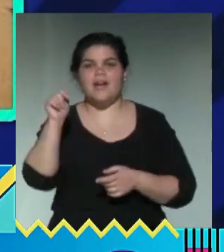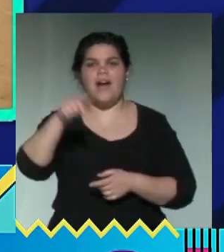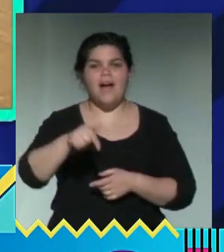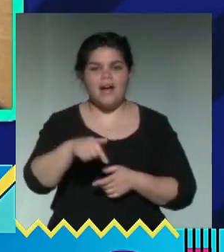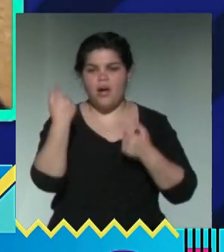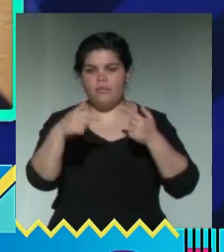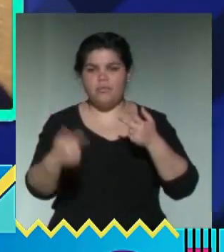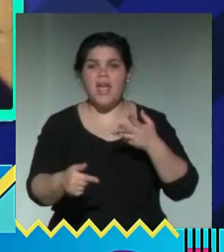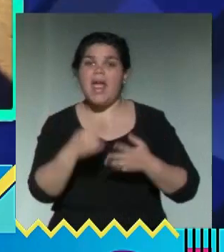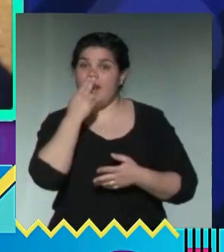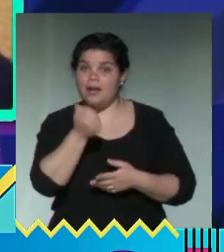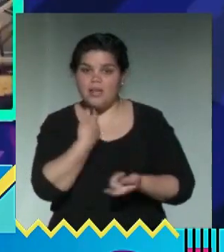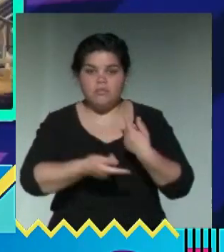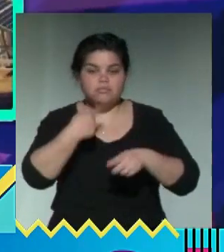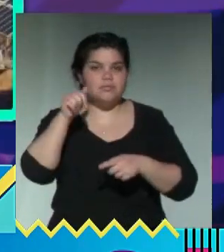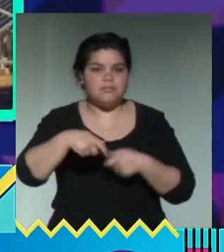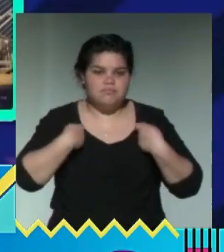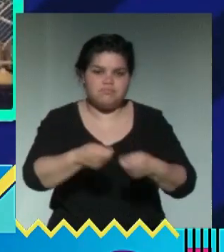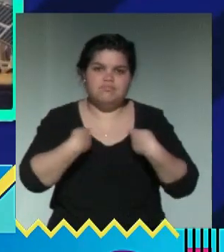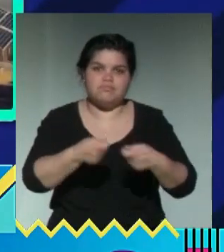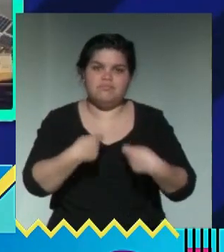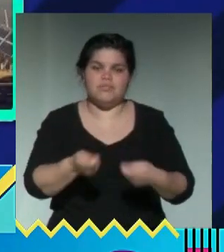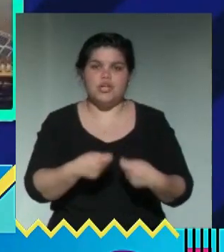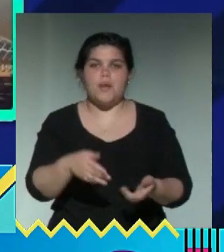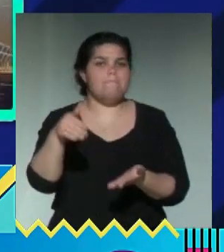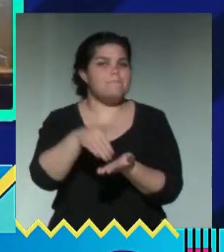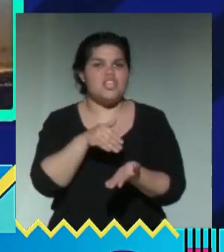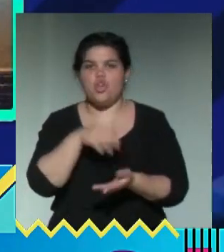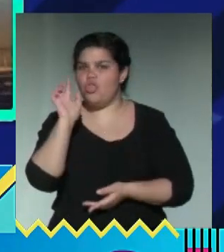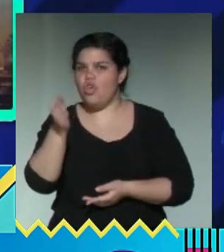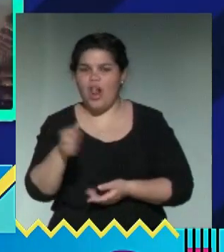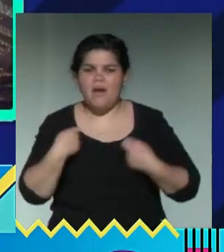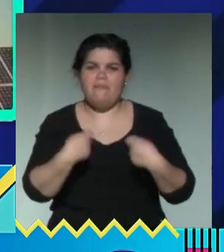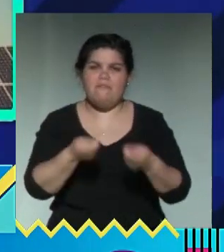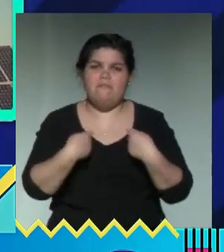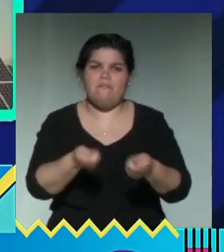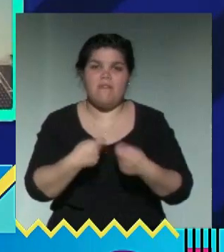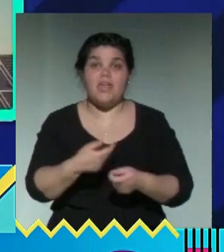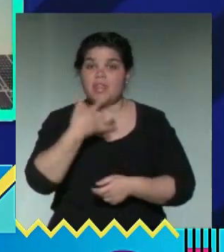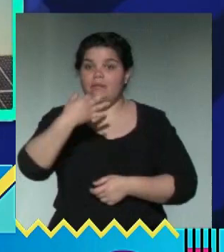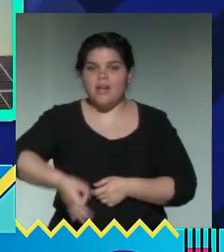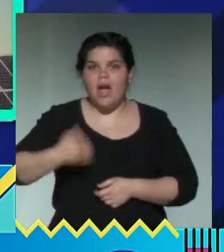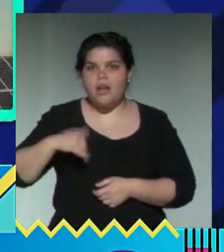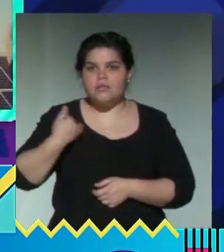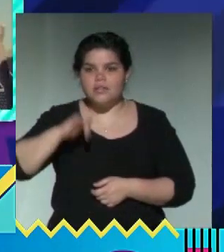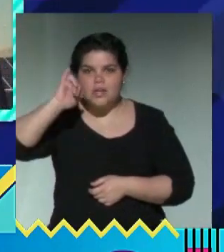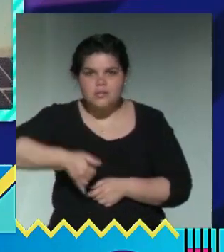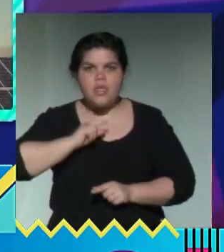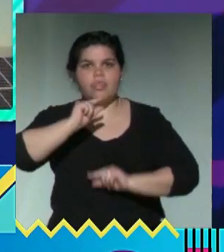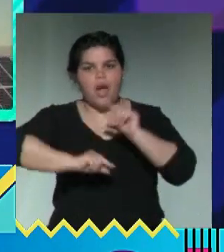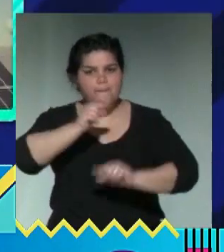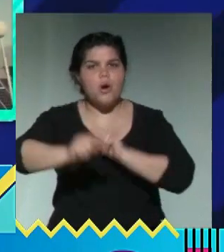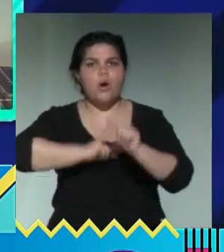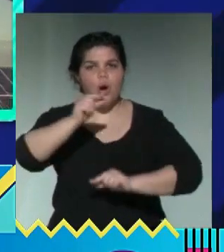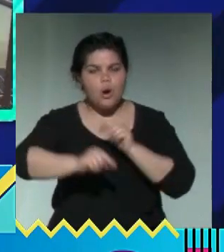todo, se cuentan en miles de millones de dólares. Así que desde ese punto de vista realmente la Argentina está poniéndose al día y pagando de